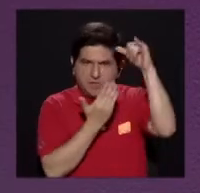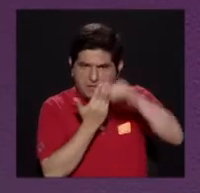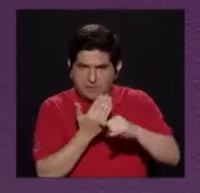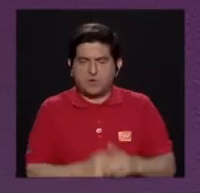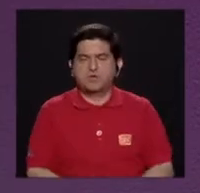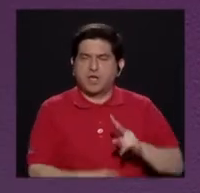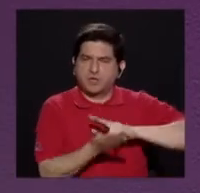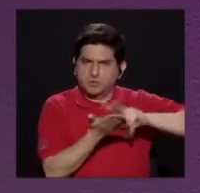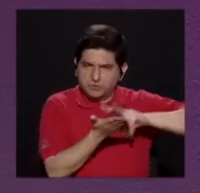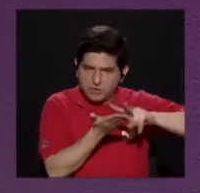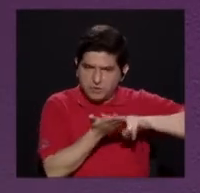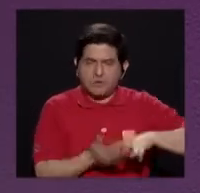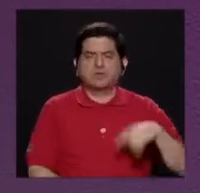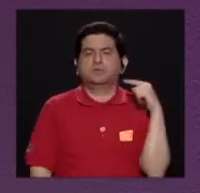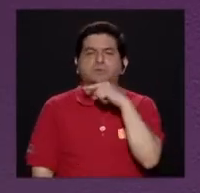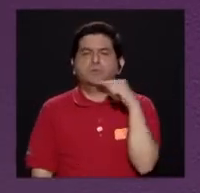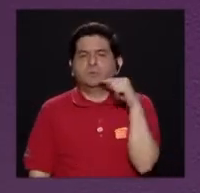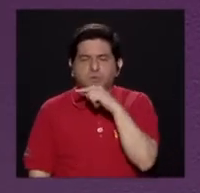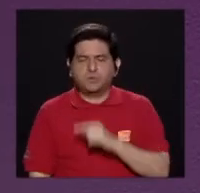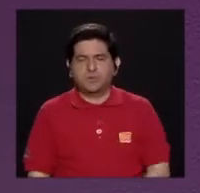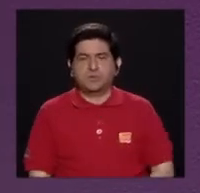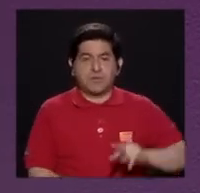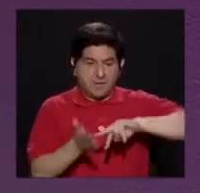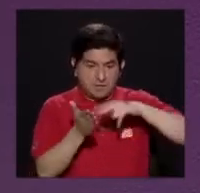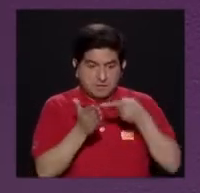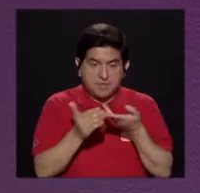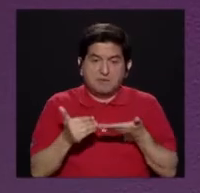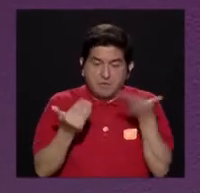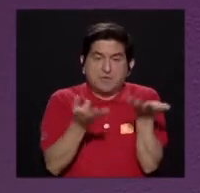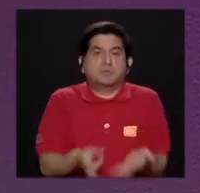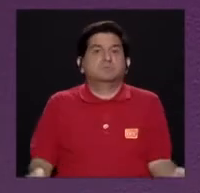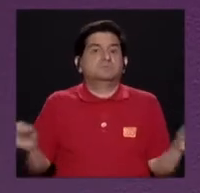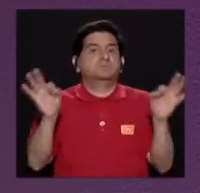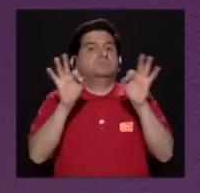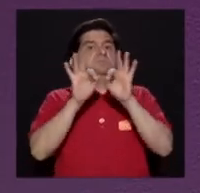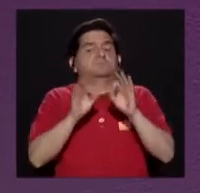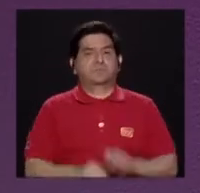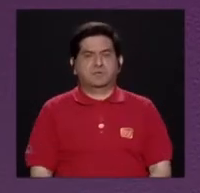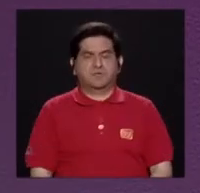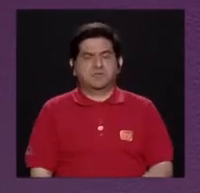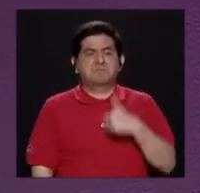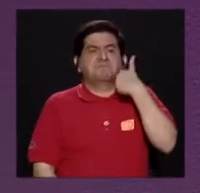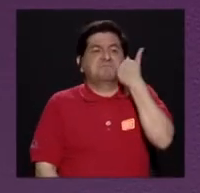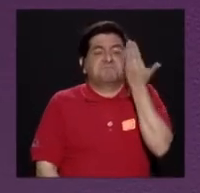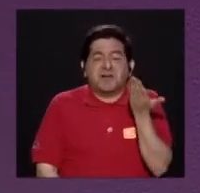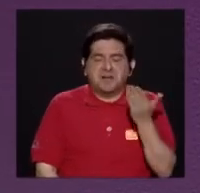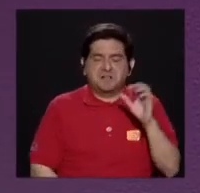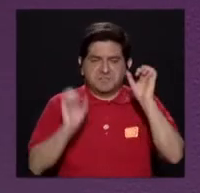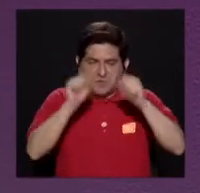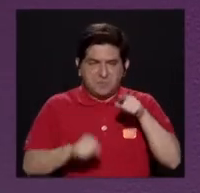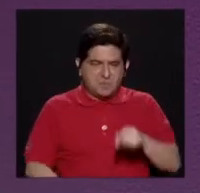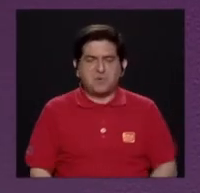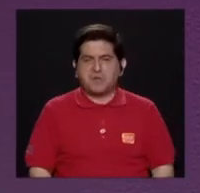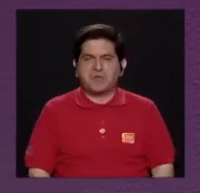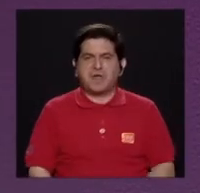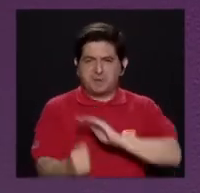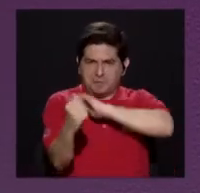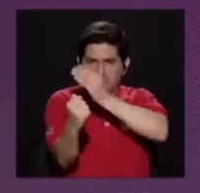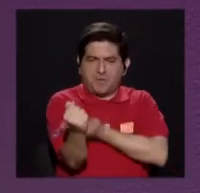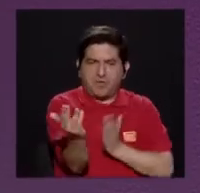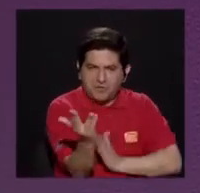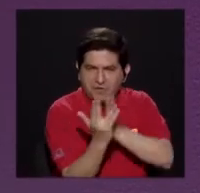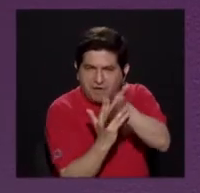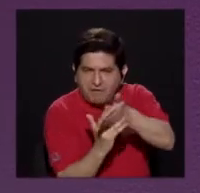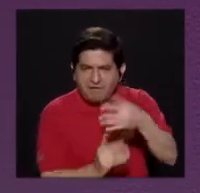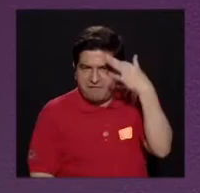del Partido Liberación Nacional y de la Unidad se convierte en un elemento más importante. Es más fácil para ellos conseguir esos puestos de poder,